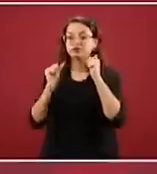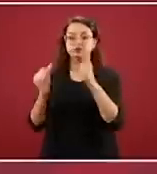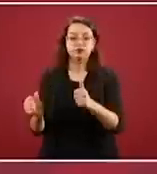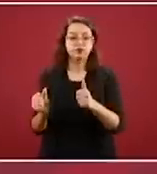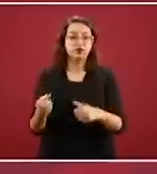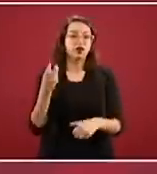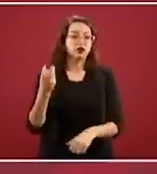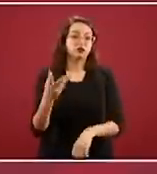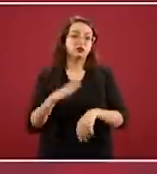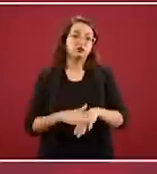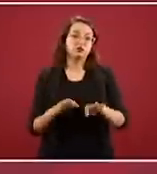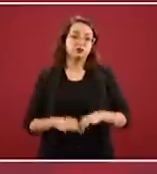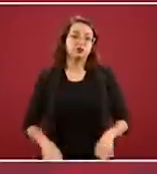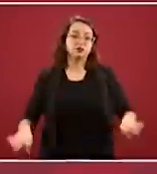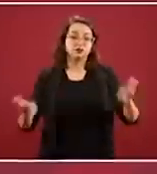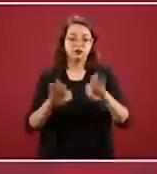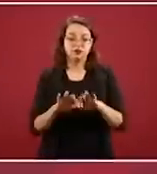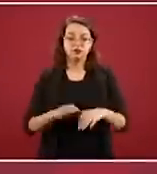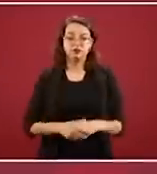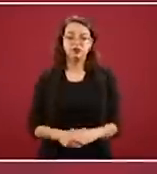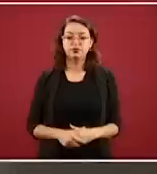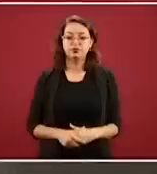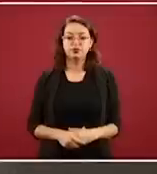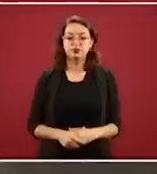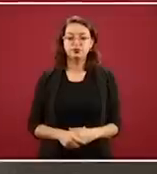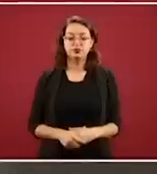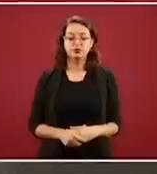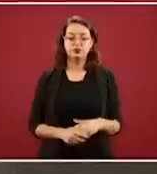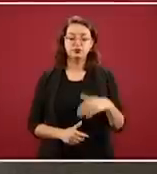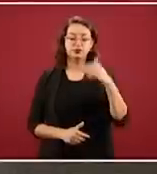es muy importante.